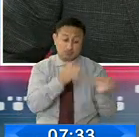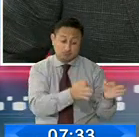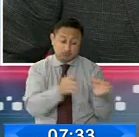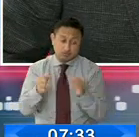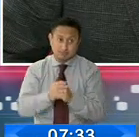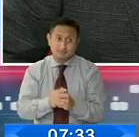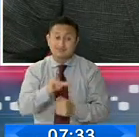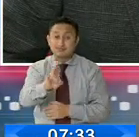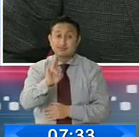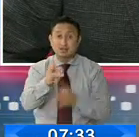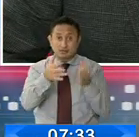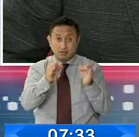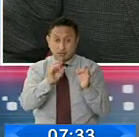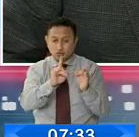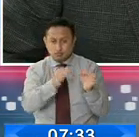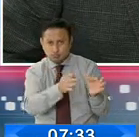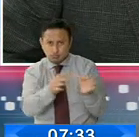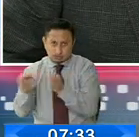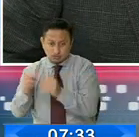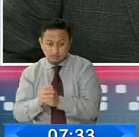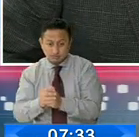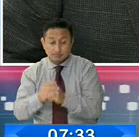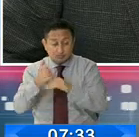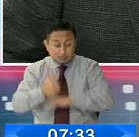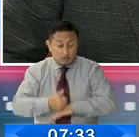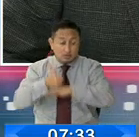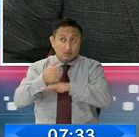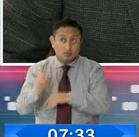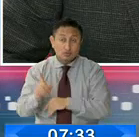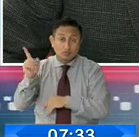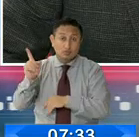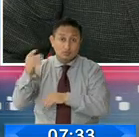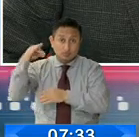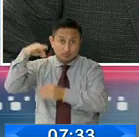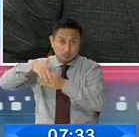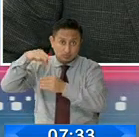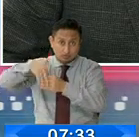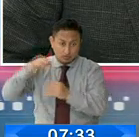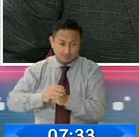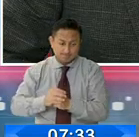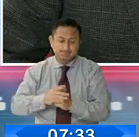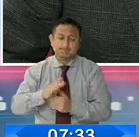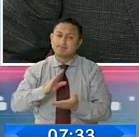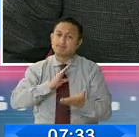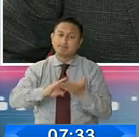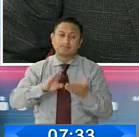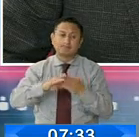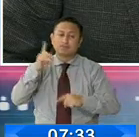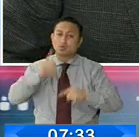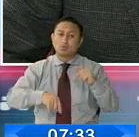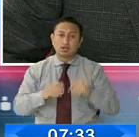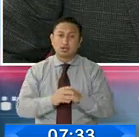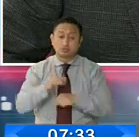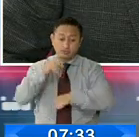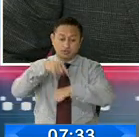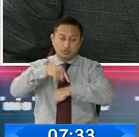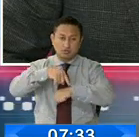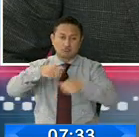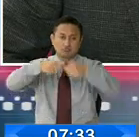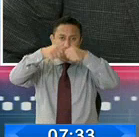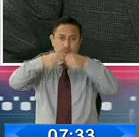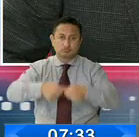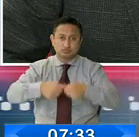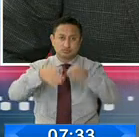7 de febrero, sino más tarde, y el Tribunal Contencioso Electoral dijo que no podía porque sus tiempos